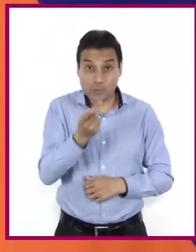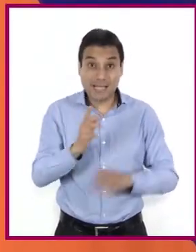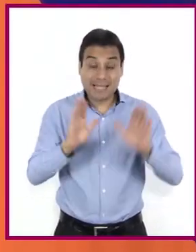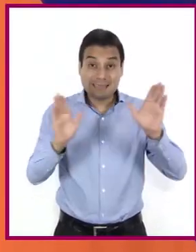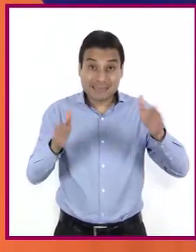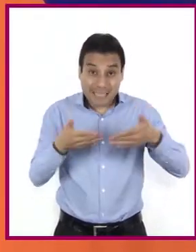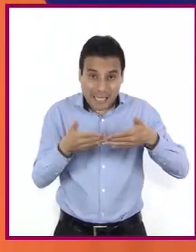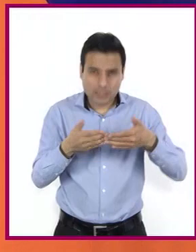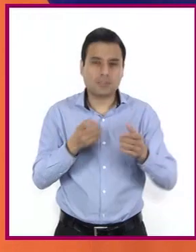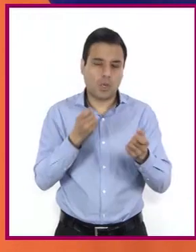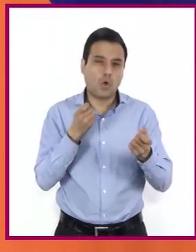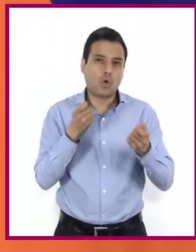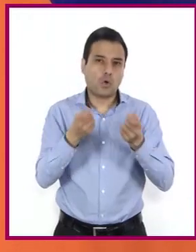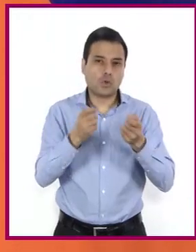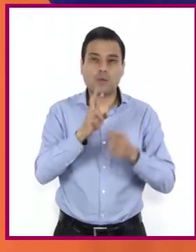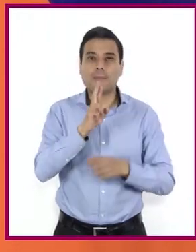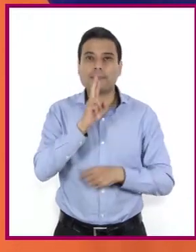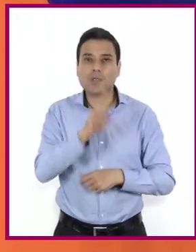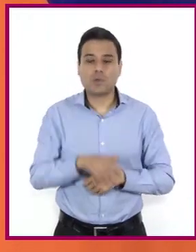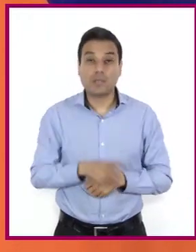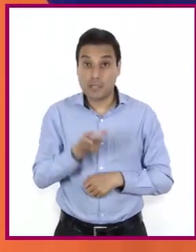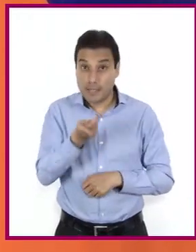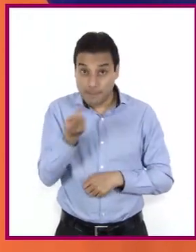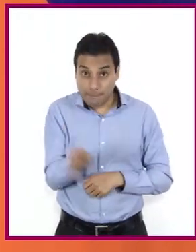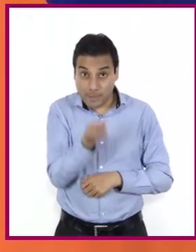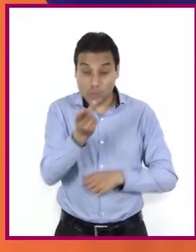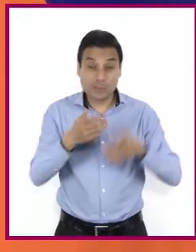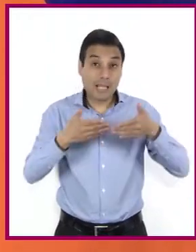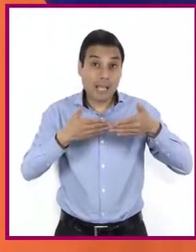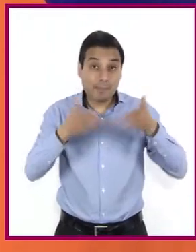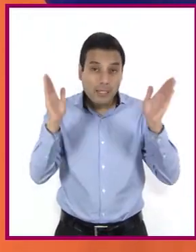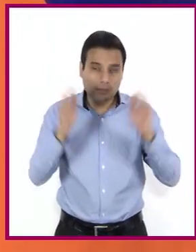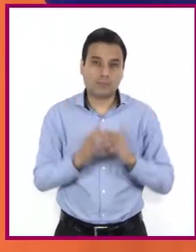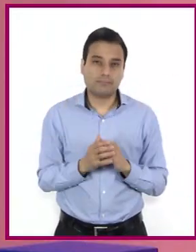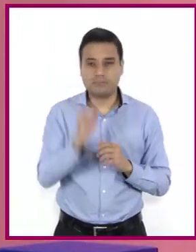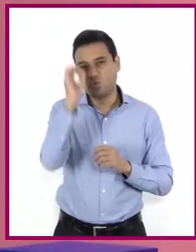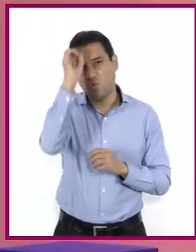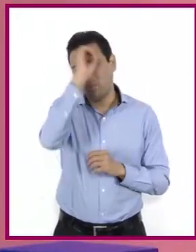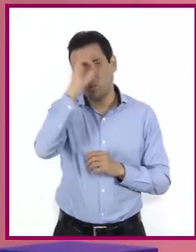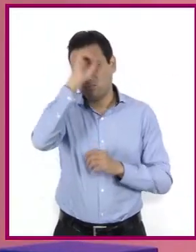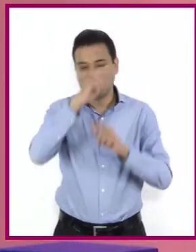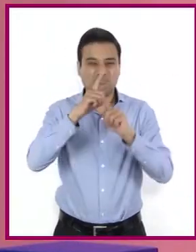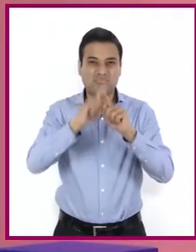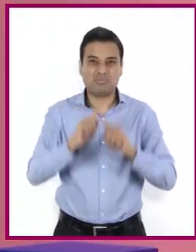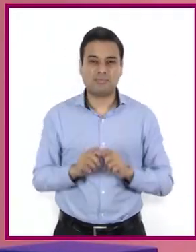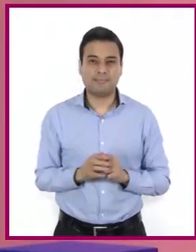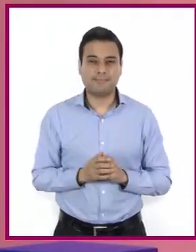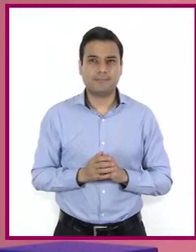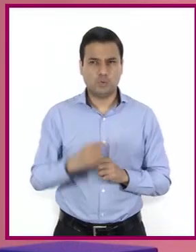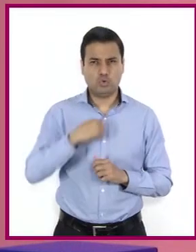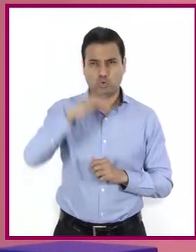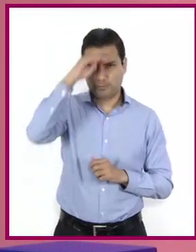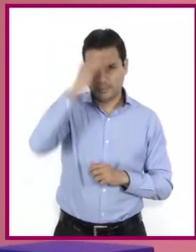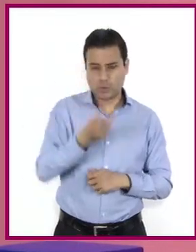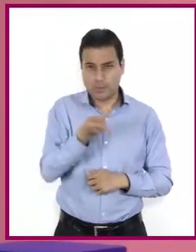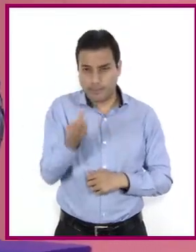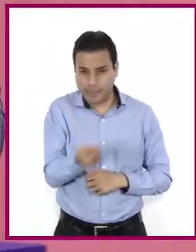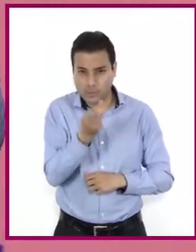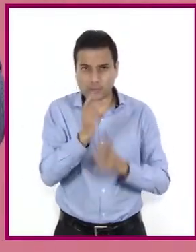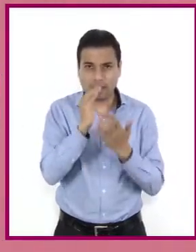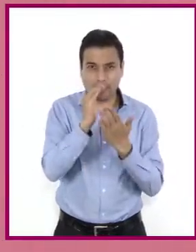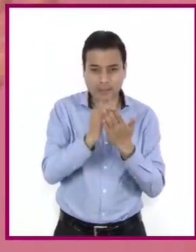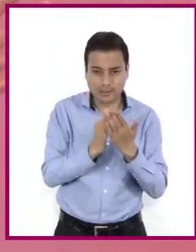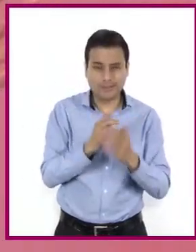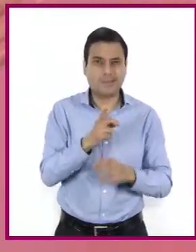control y las abiertas más variación en las interpretaciones. Pienso que esta encuesta tendría que haberse